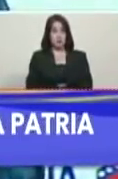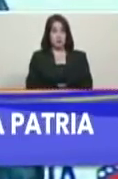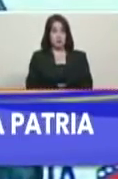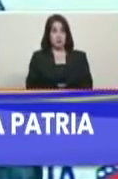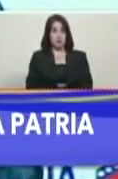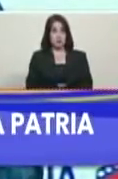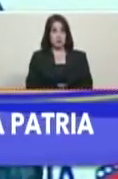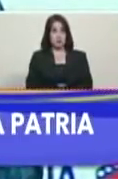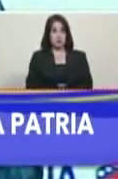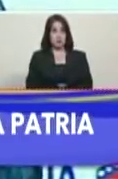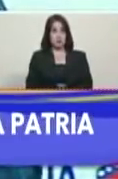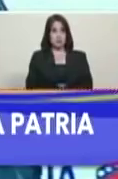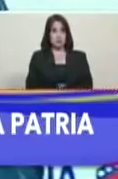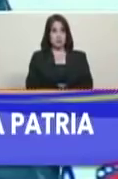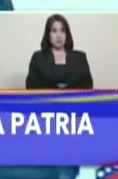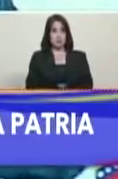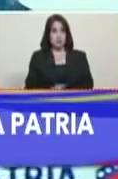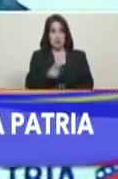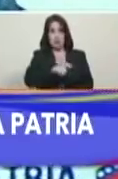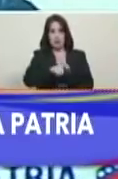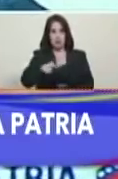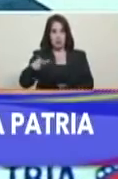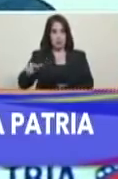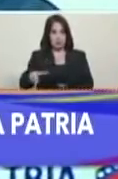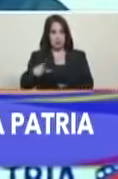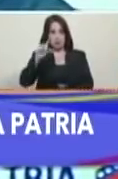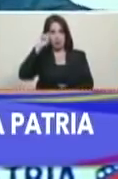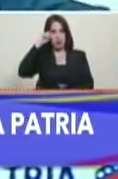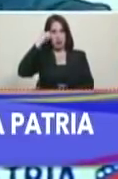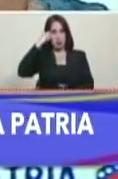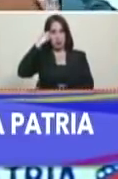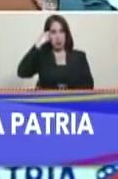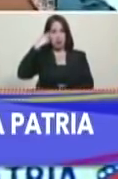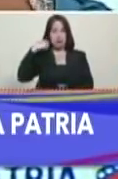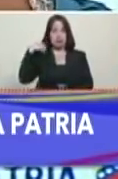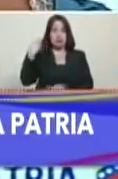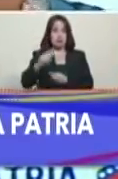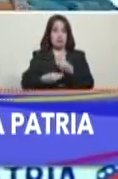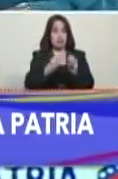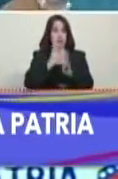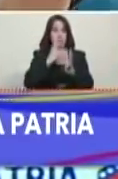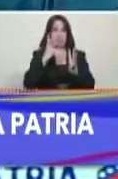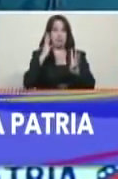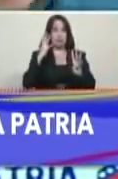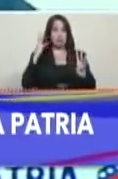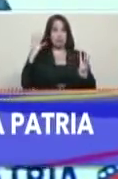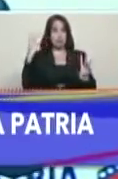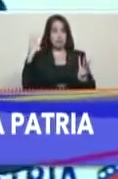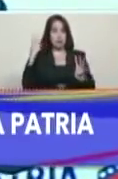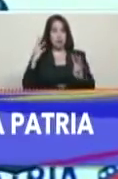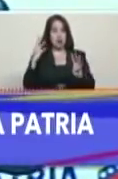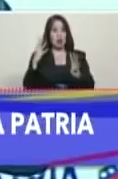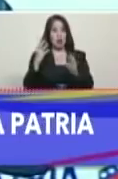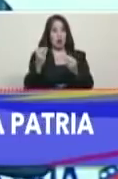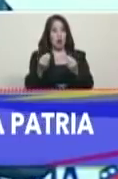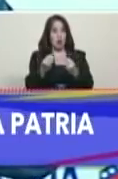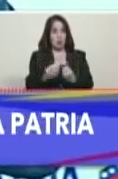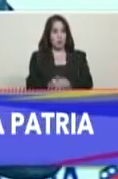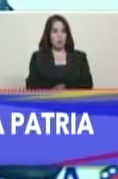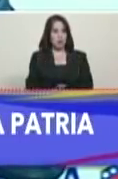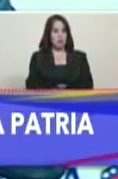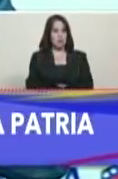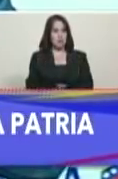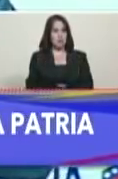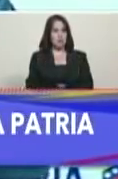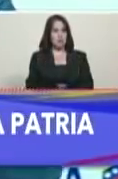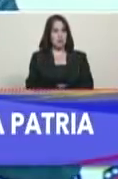Millones de compatriotas, lo recuerdo, hicieron larguísimas filas, cola, en las